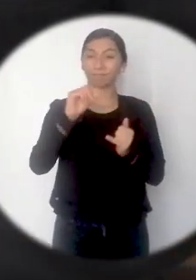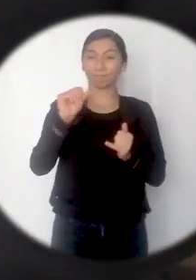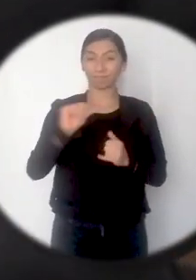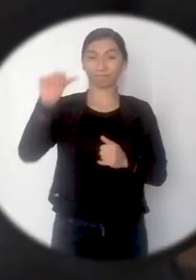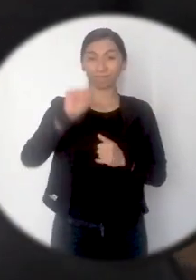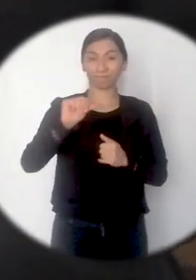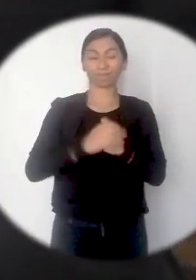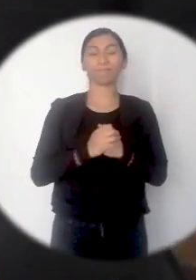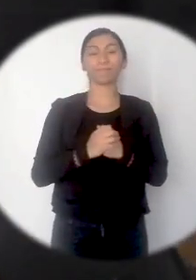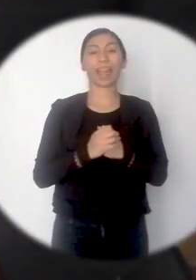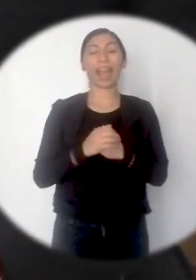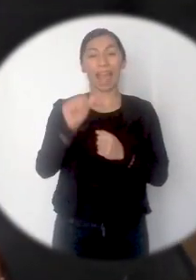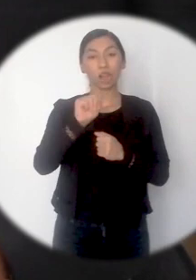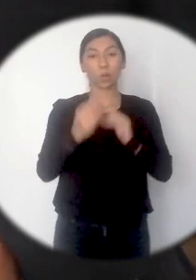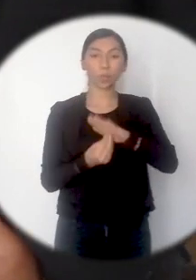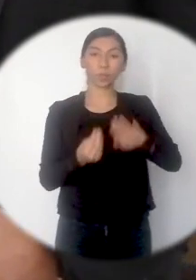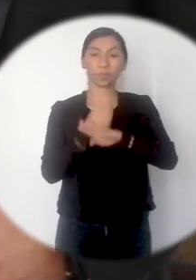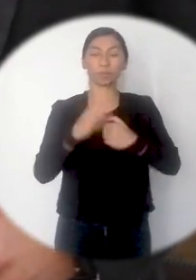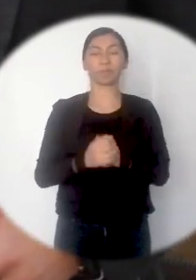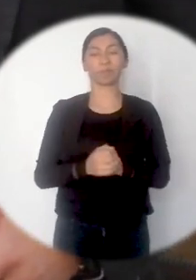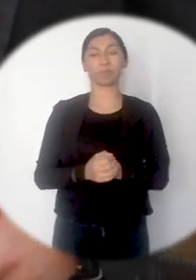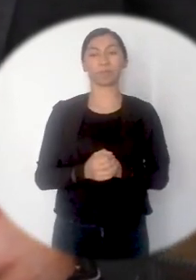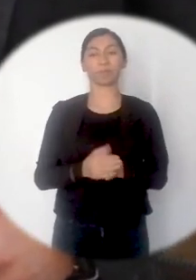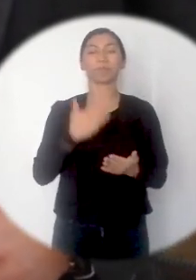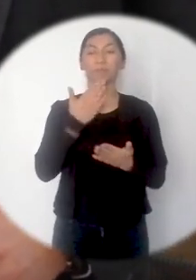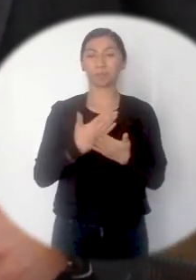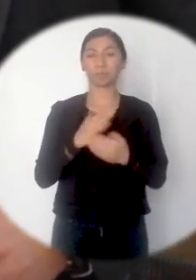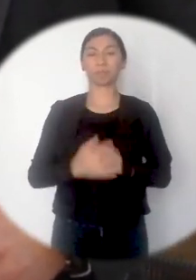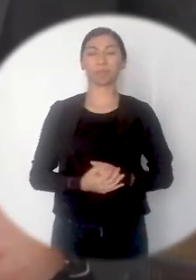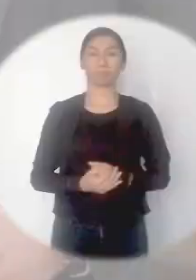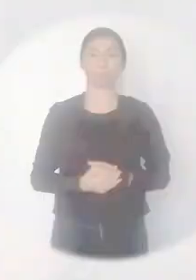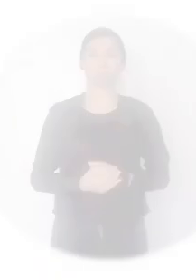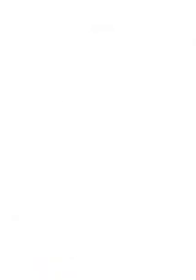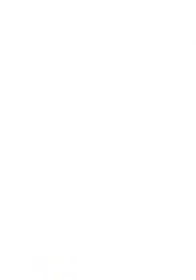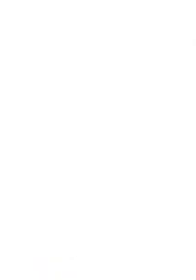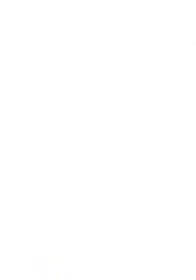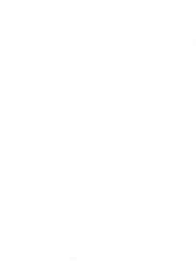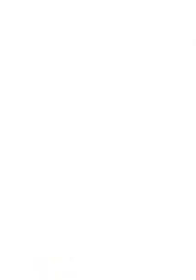Facebook, Instagram, YouTube y Twitter con @Unidad Víctimas. Hasta pronto.